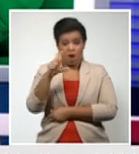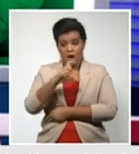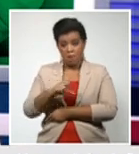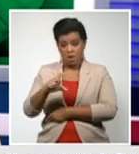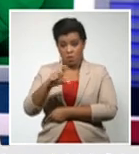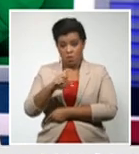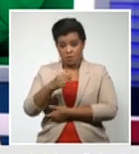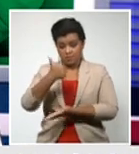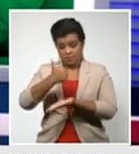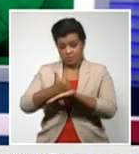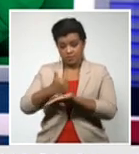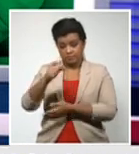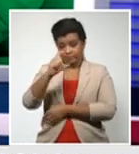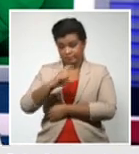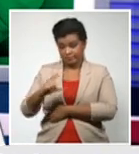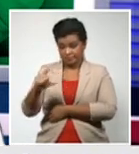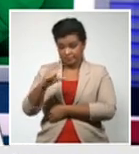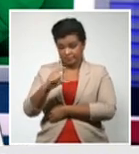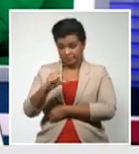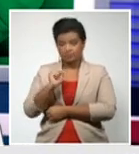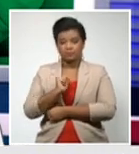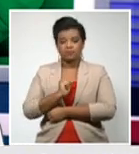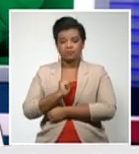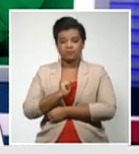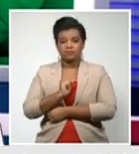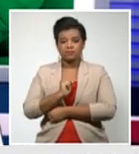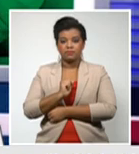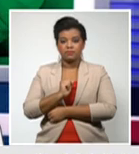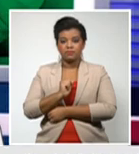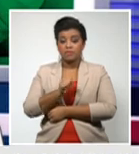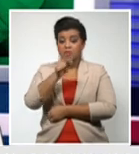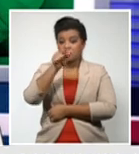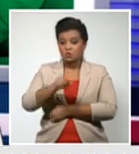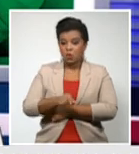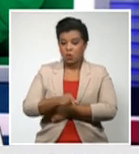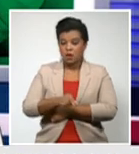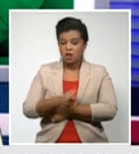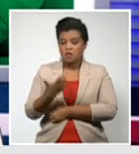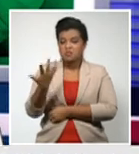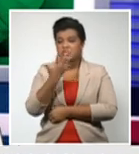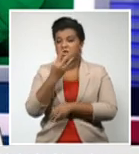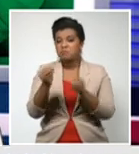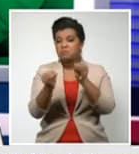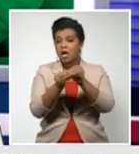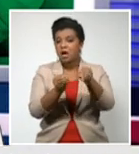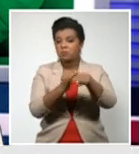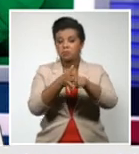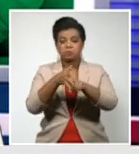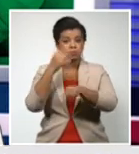provincia, que no se había podido identificar la fuente de infección,